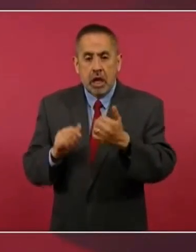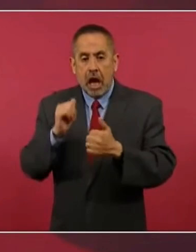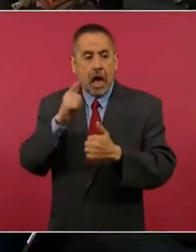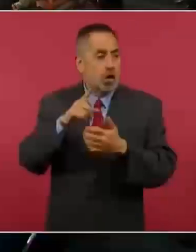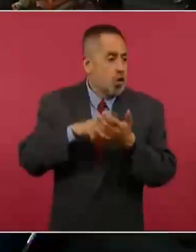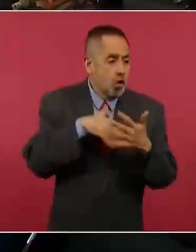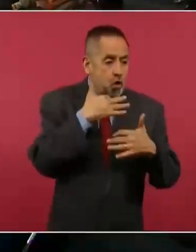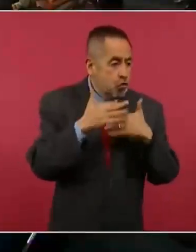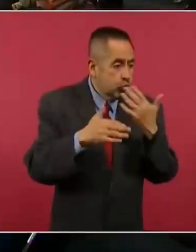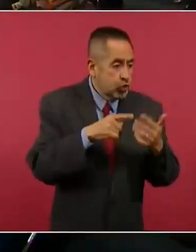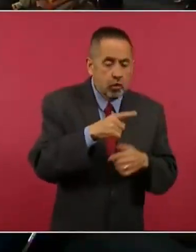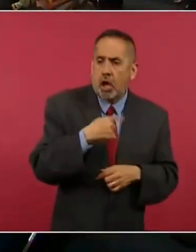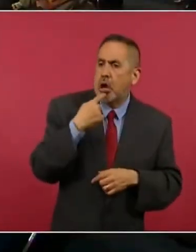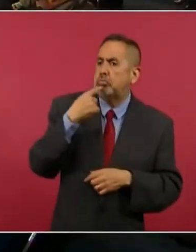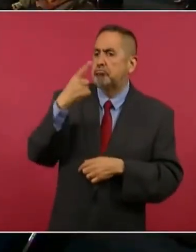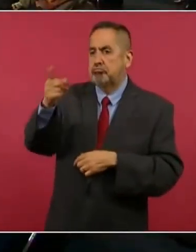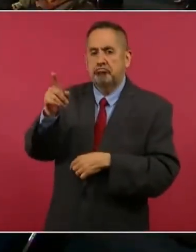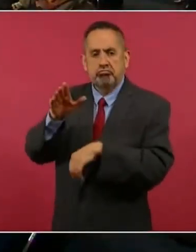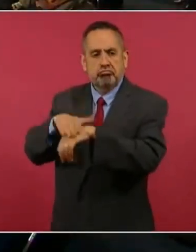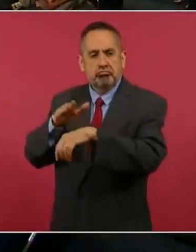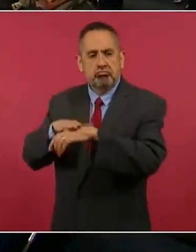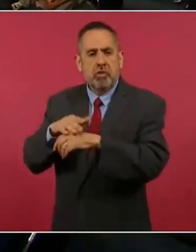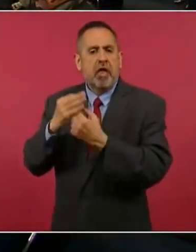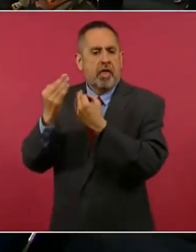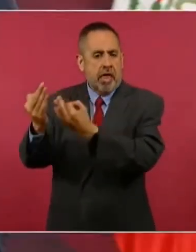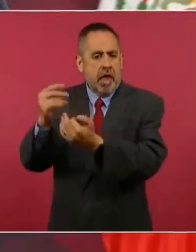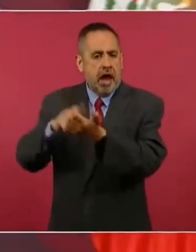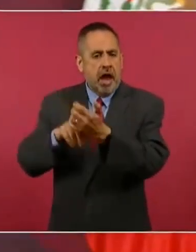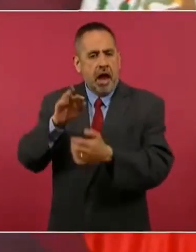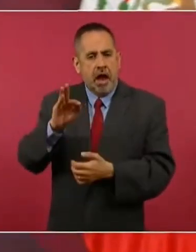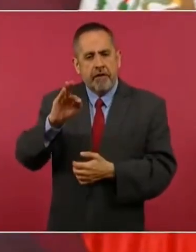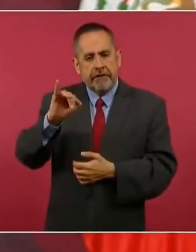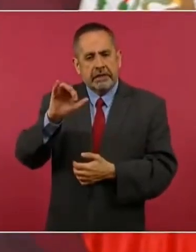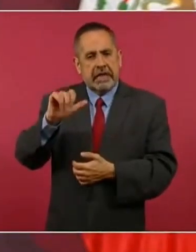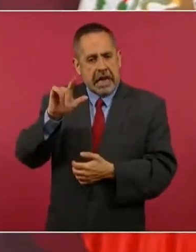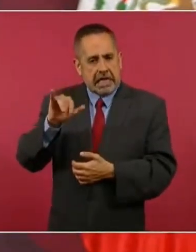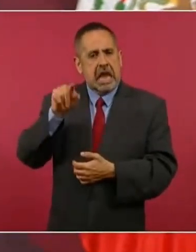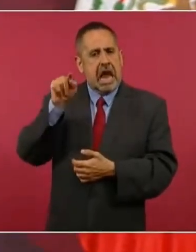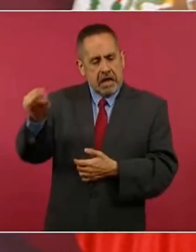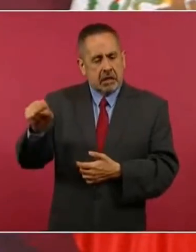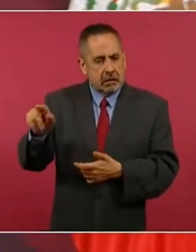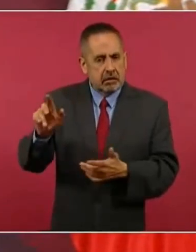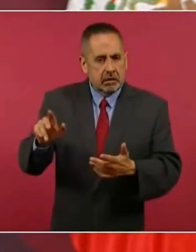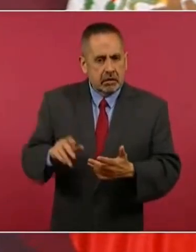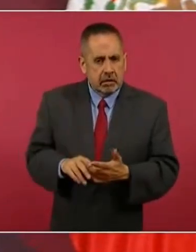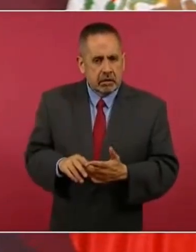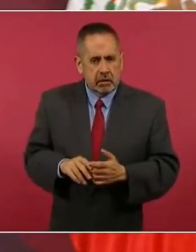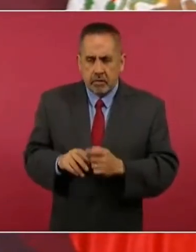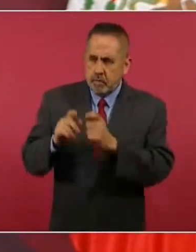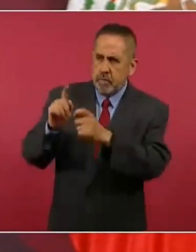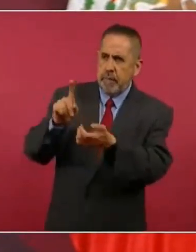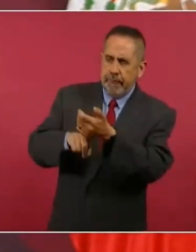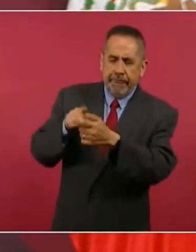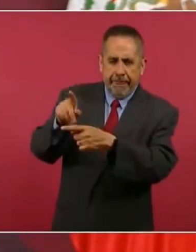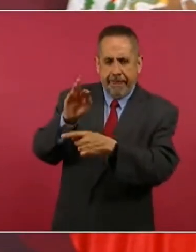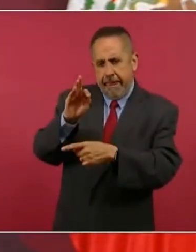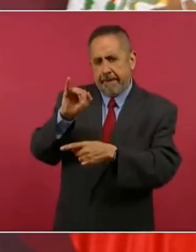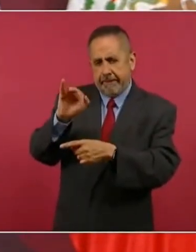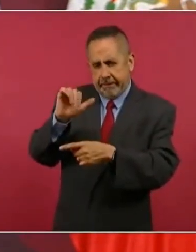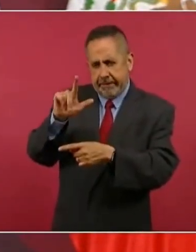de corrupción, pues va y presenta la denuncia, ¿sí?, a la Fiscalía.